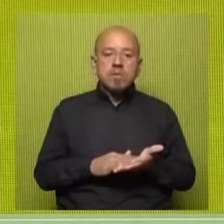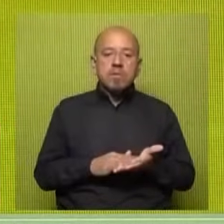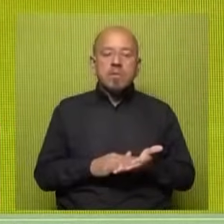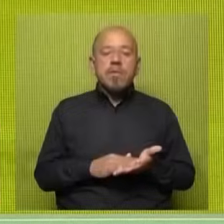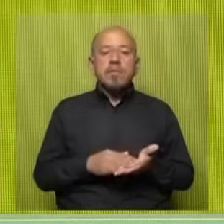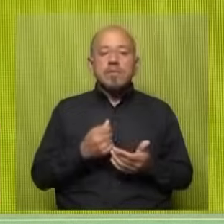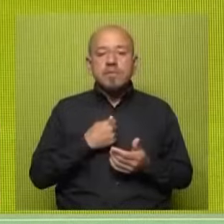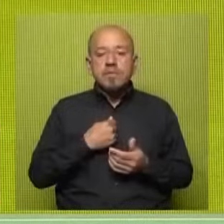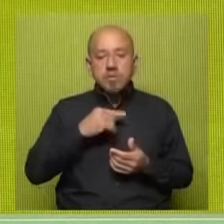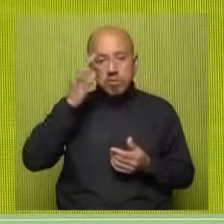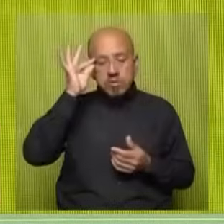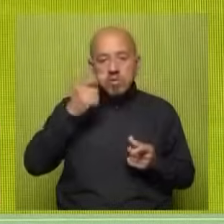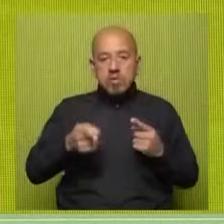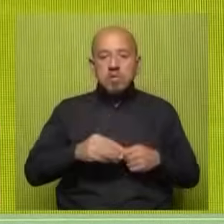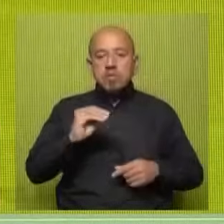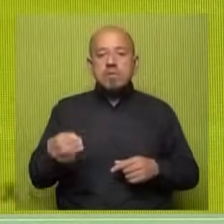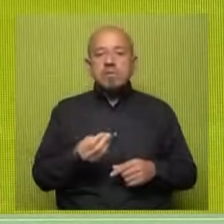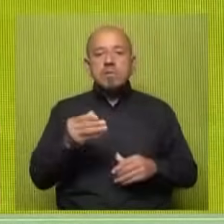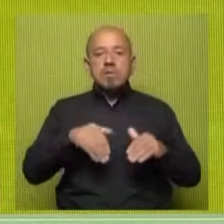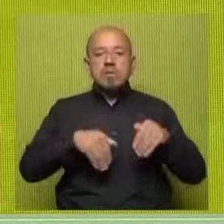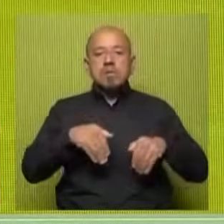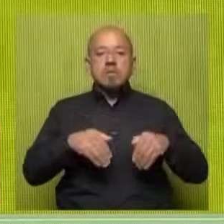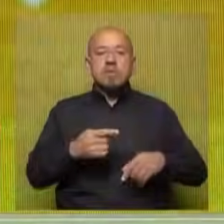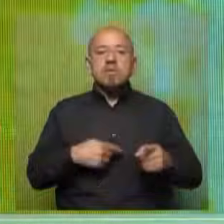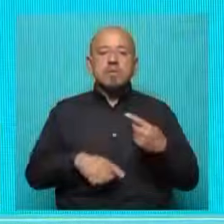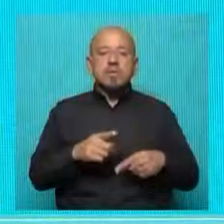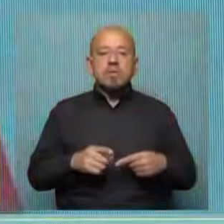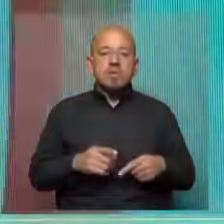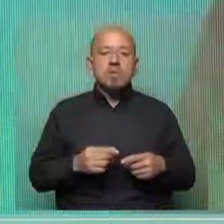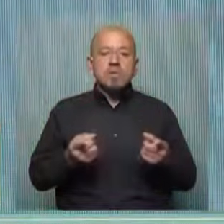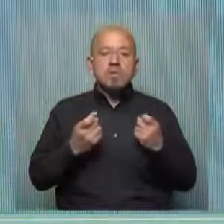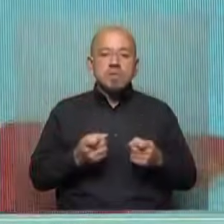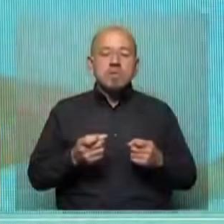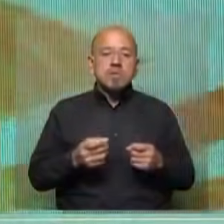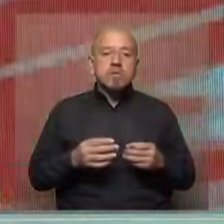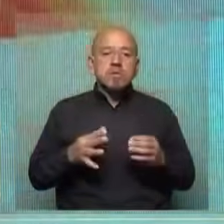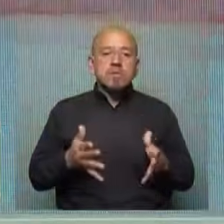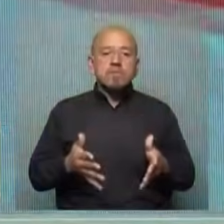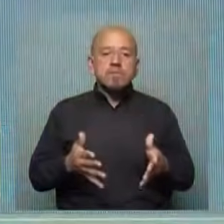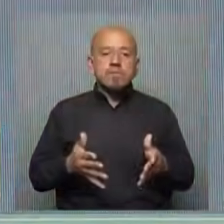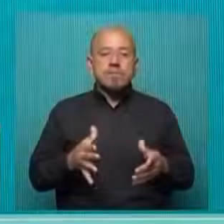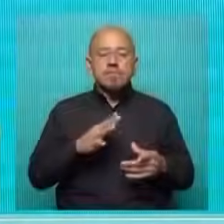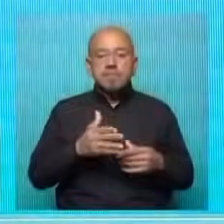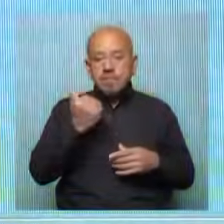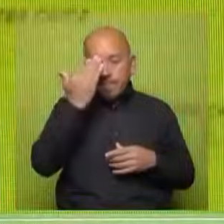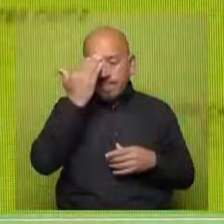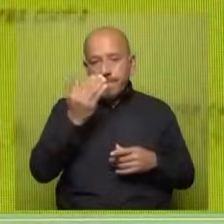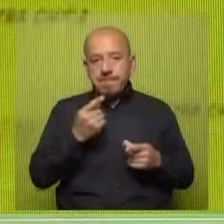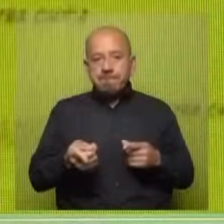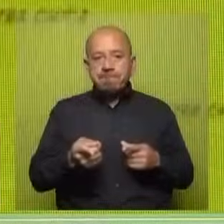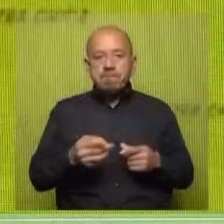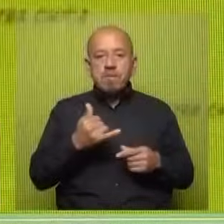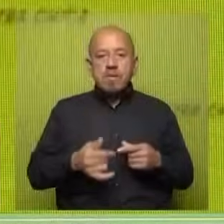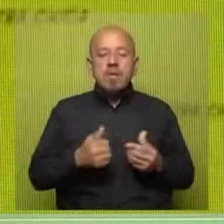Yo creo que también se pierden elecciones así. Lo que tiene que haber es, me parece, lo que tiene el Frente Amplio. Tiene